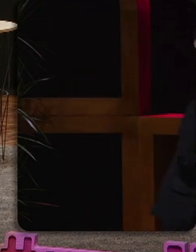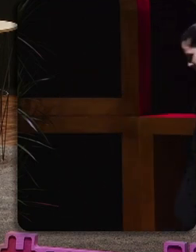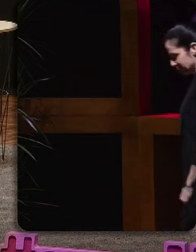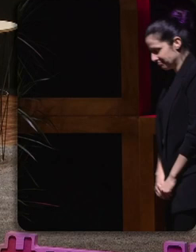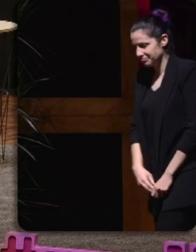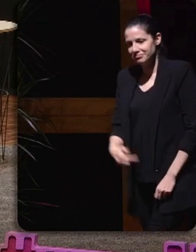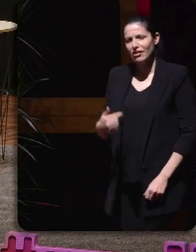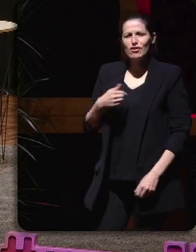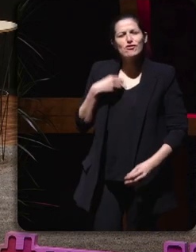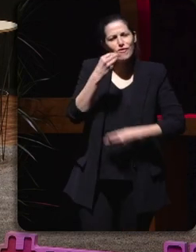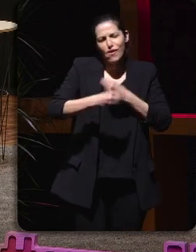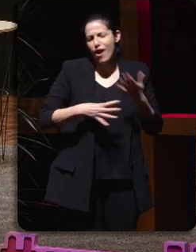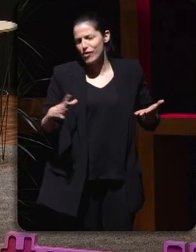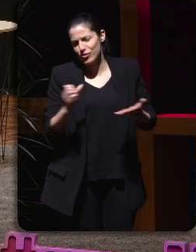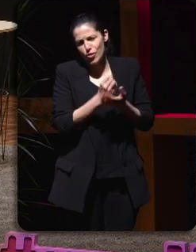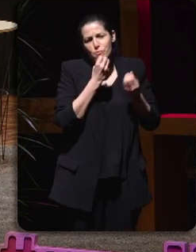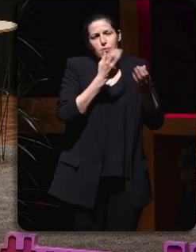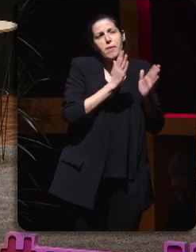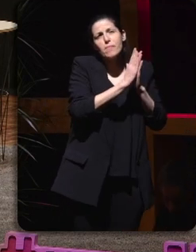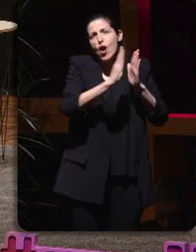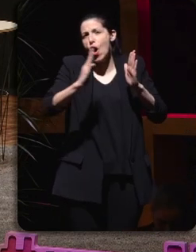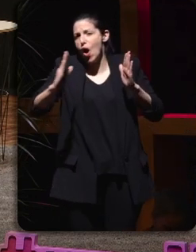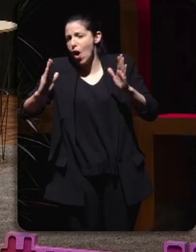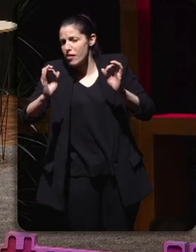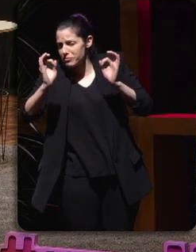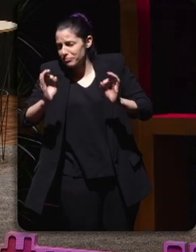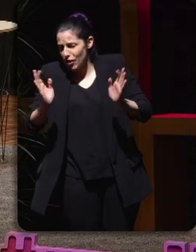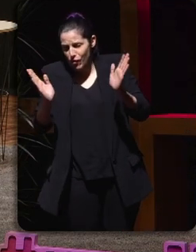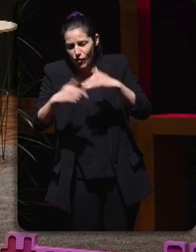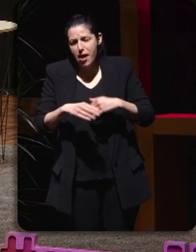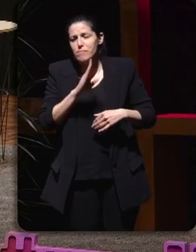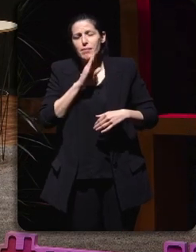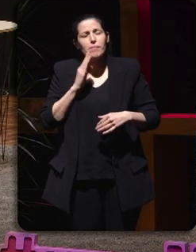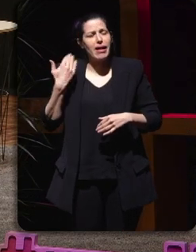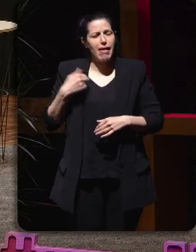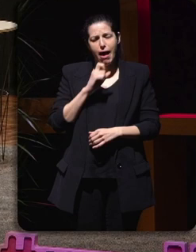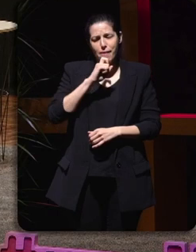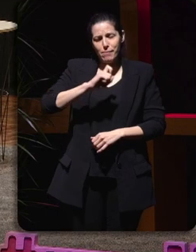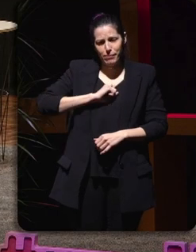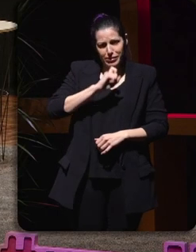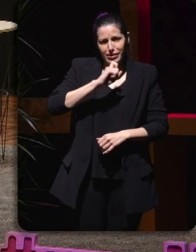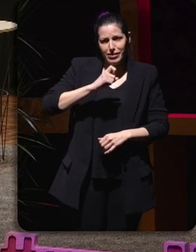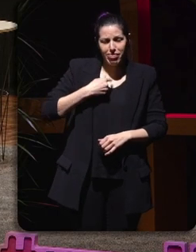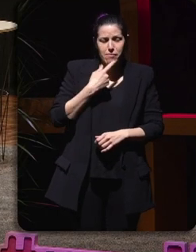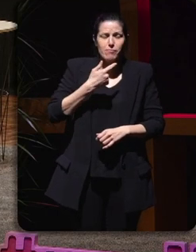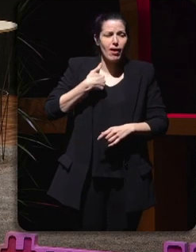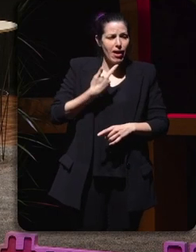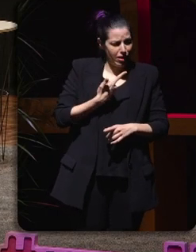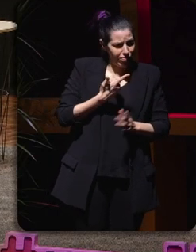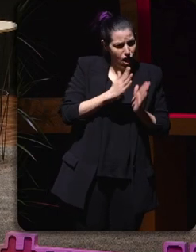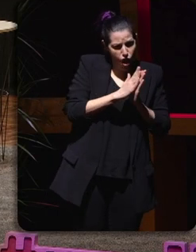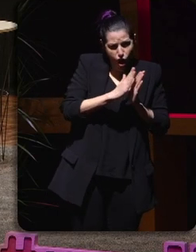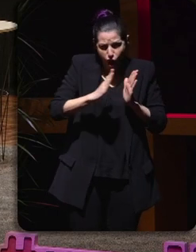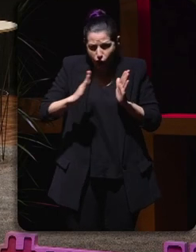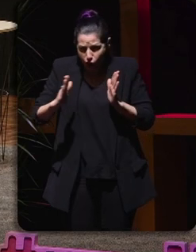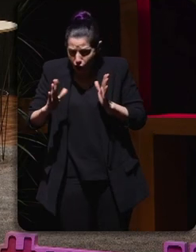no exactamente en el orden adecuado mi madre Me lo lleva diciendo toda la vida hija si hicieran las cosas en el orden adecuado habría